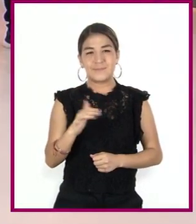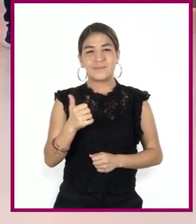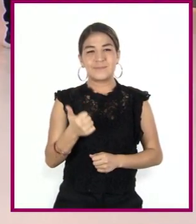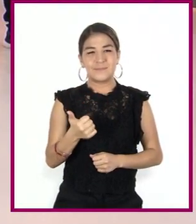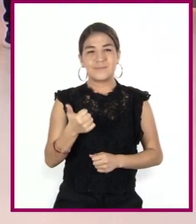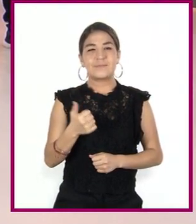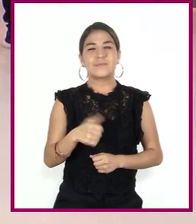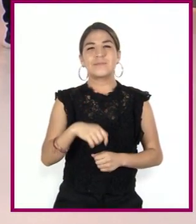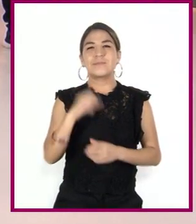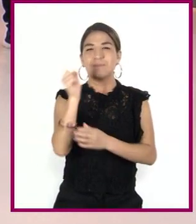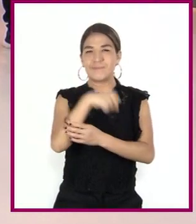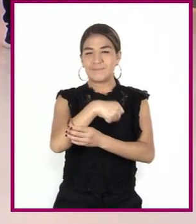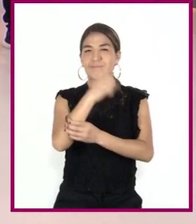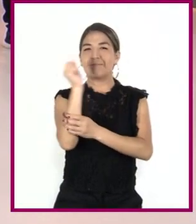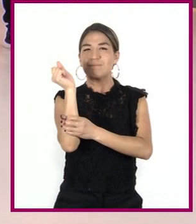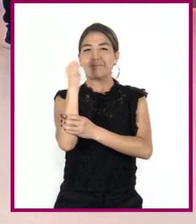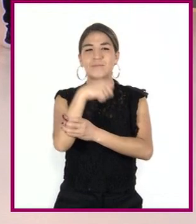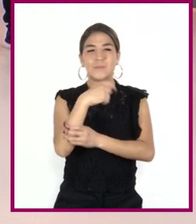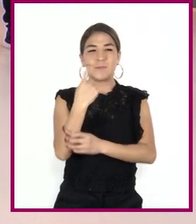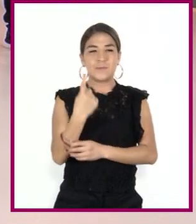1, 2, 3, 4, 5, 6, 7, cambio adelante y atrás.